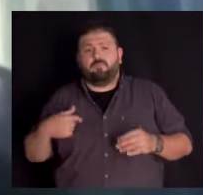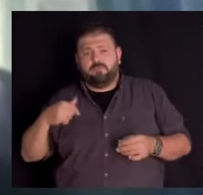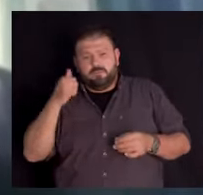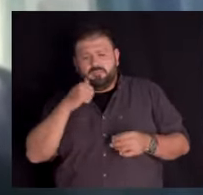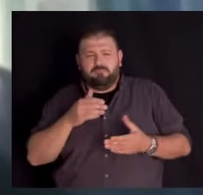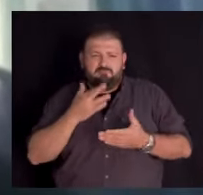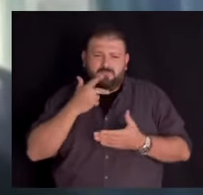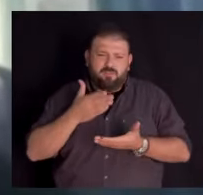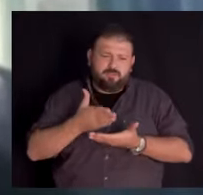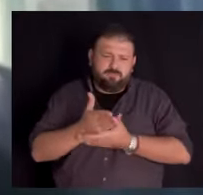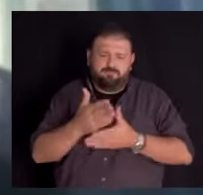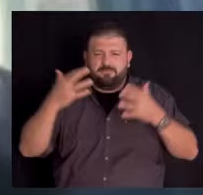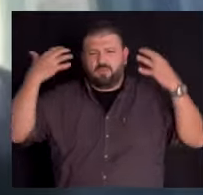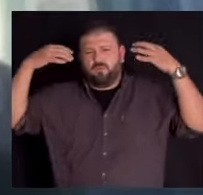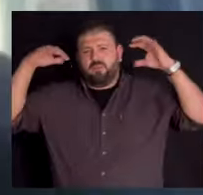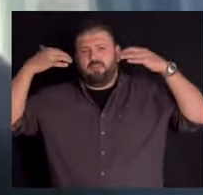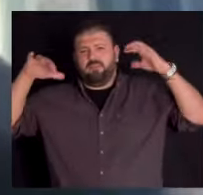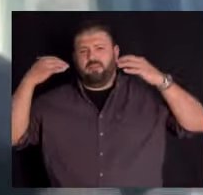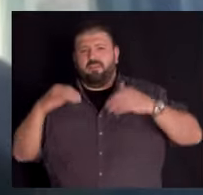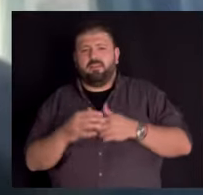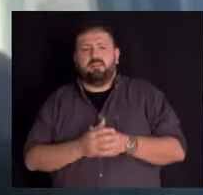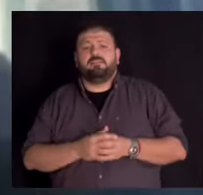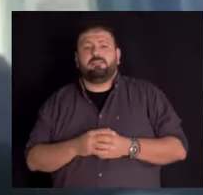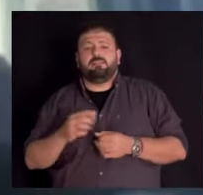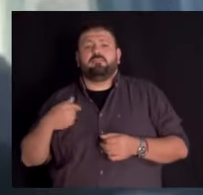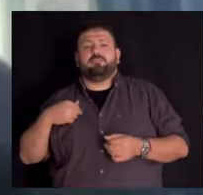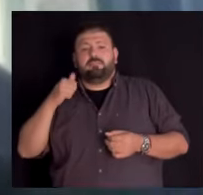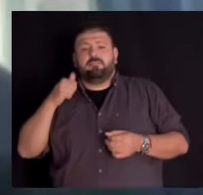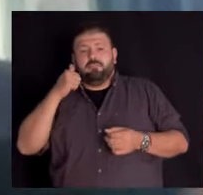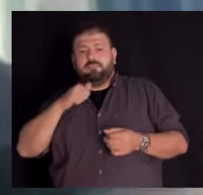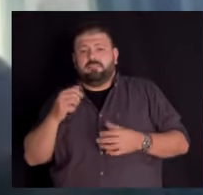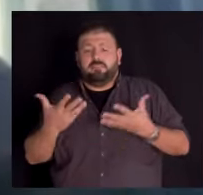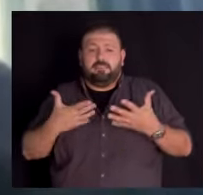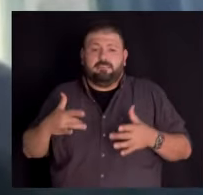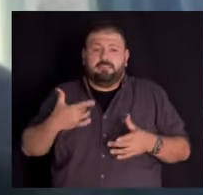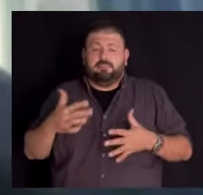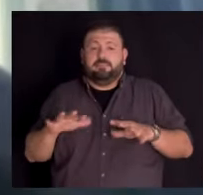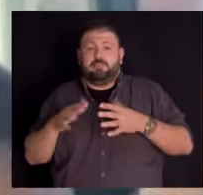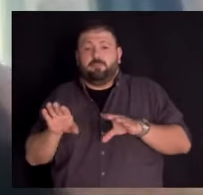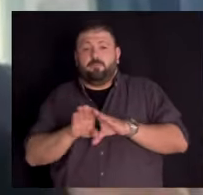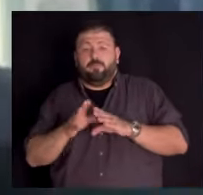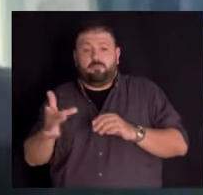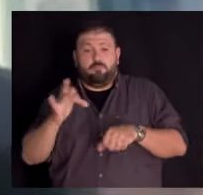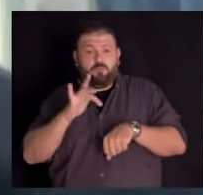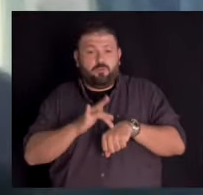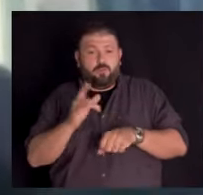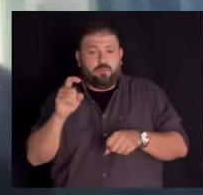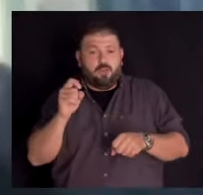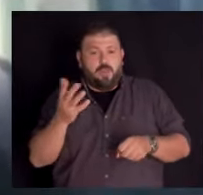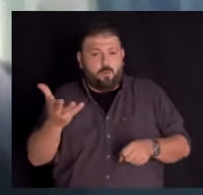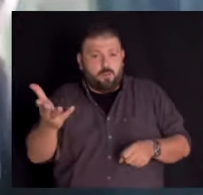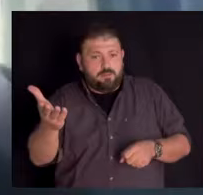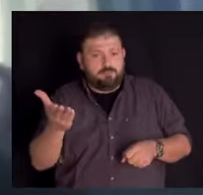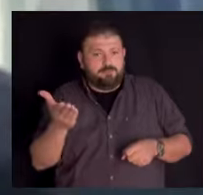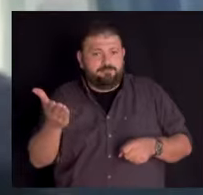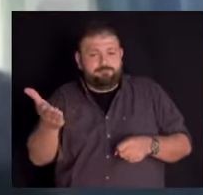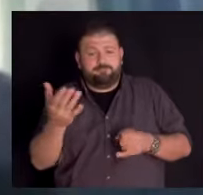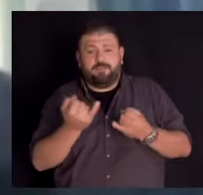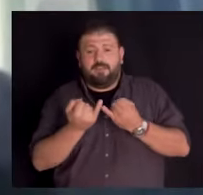vamos a bañar, ¿sí?, estamos templando, tocando el agua, normalmente es con las manos o con los dedos